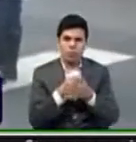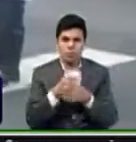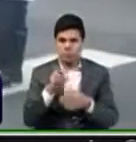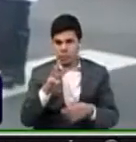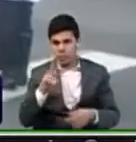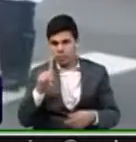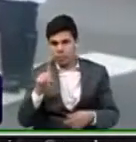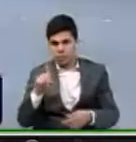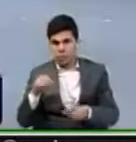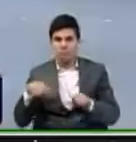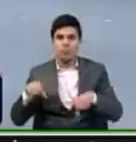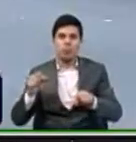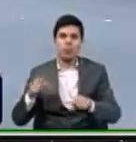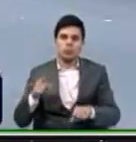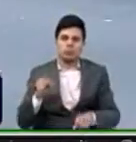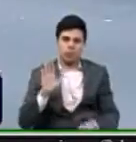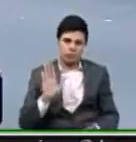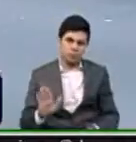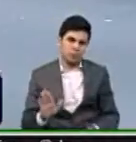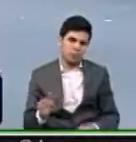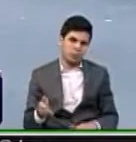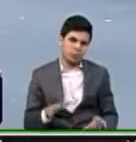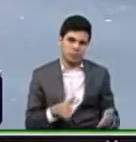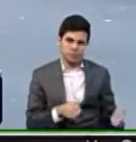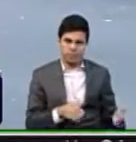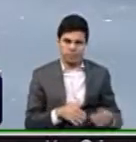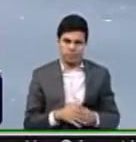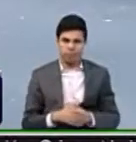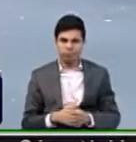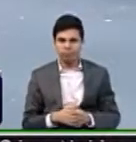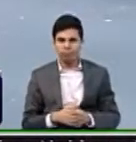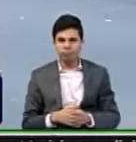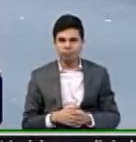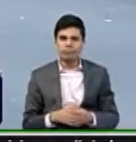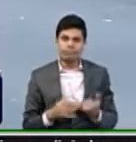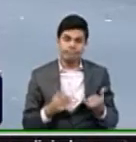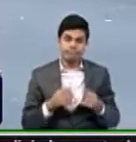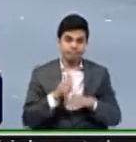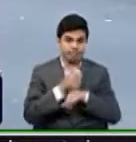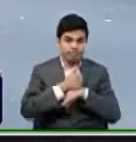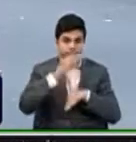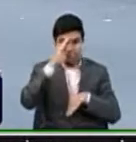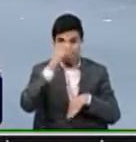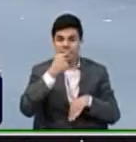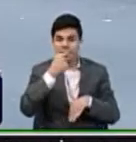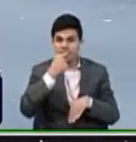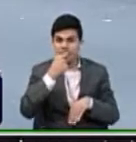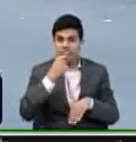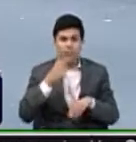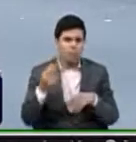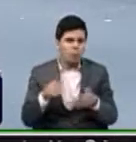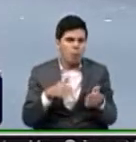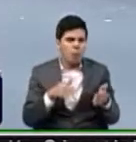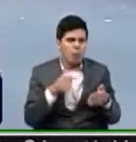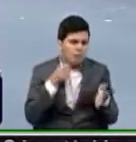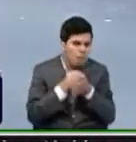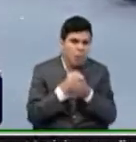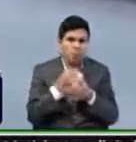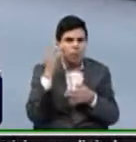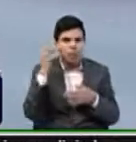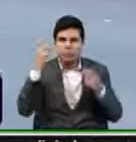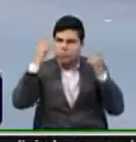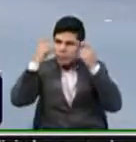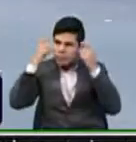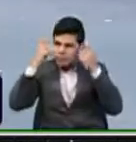ellos son motociclistas. Bien, afirma la seccional de tránsito y transporte que la imprudencia continúa siendo la principal causa de estos accidentes que se